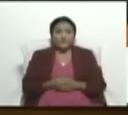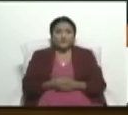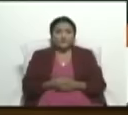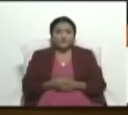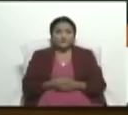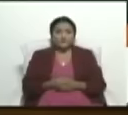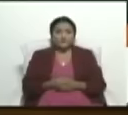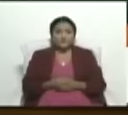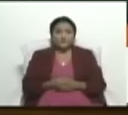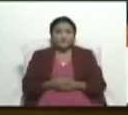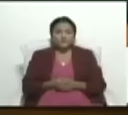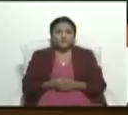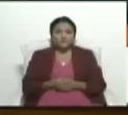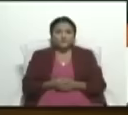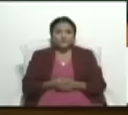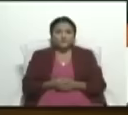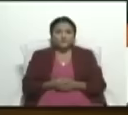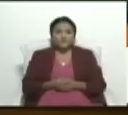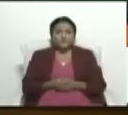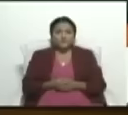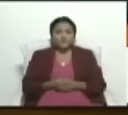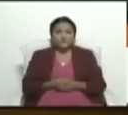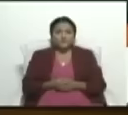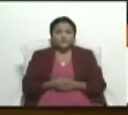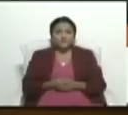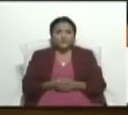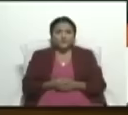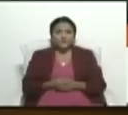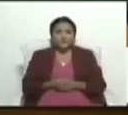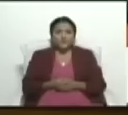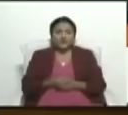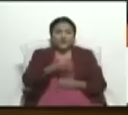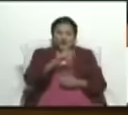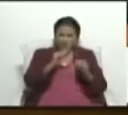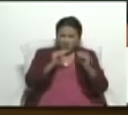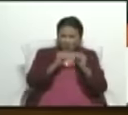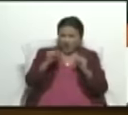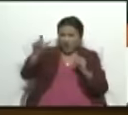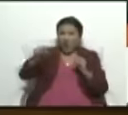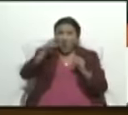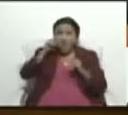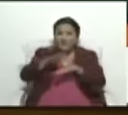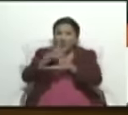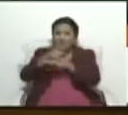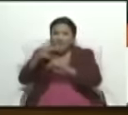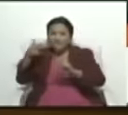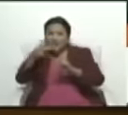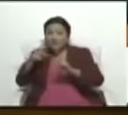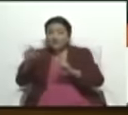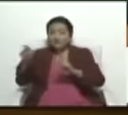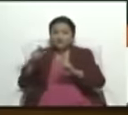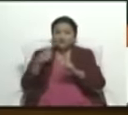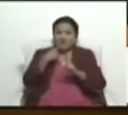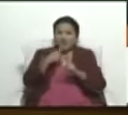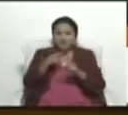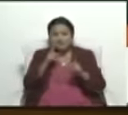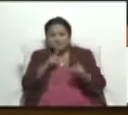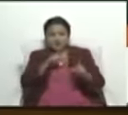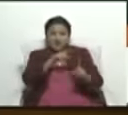que este sujeto, Guillermo Améstica, quiso expresar y referir de